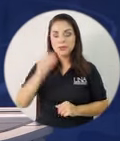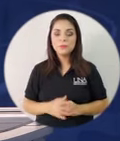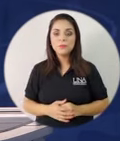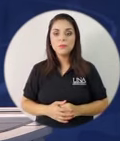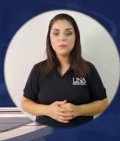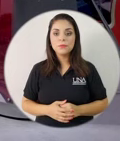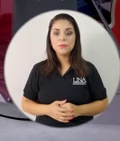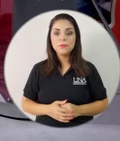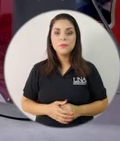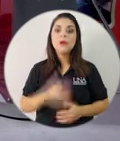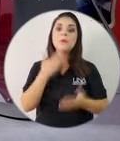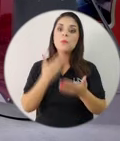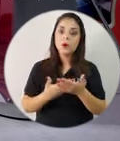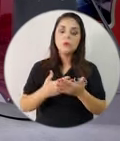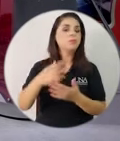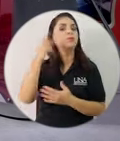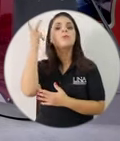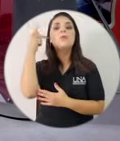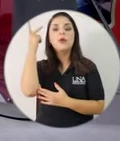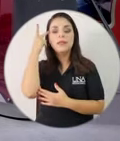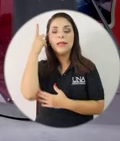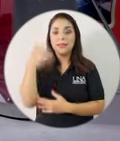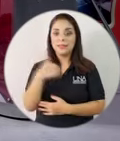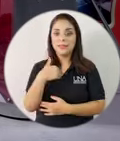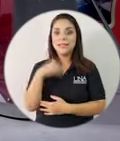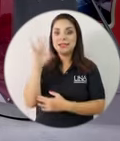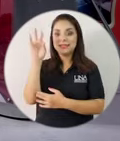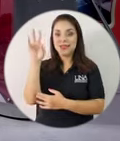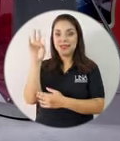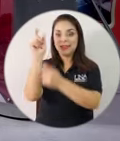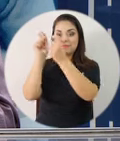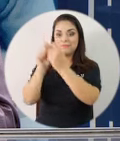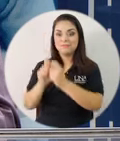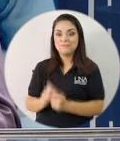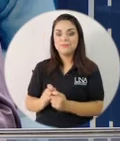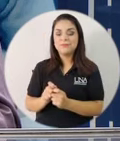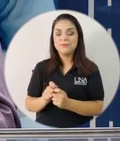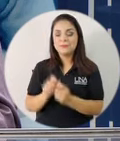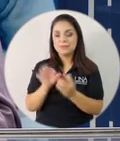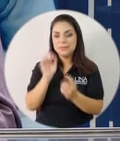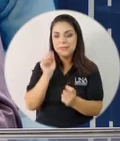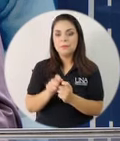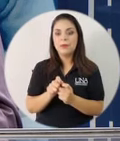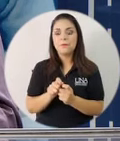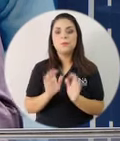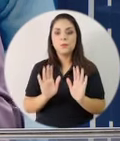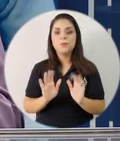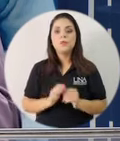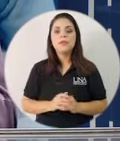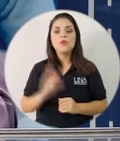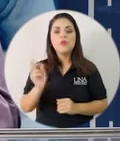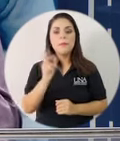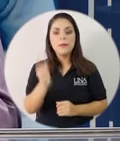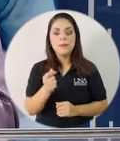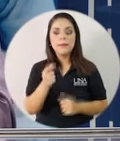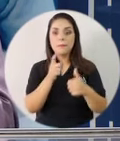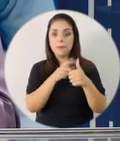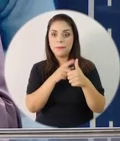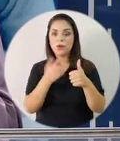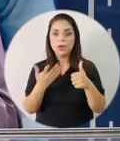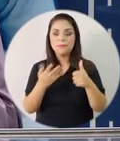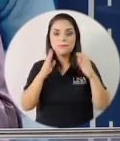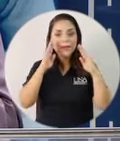adolescencia? Bueno, la política de niñez y adolescencia tiene 7 ejes específicamente, ¿verdad? Rápidamente,